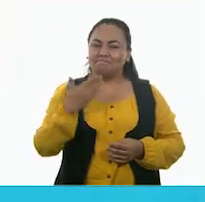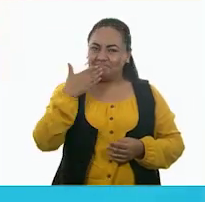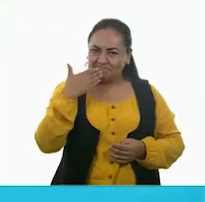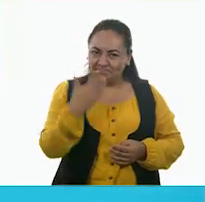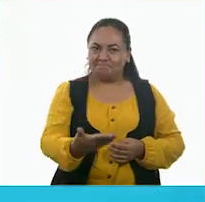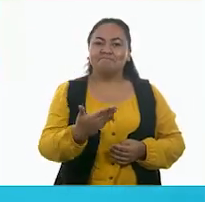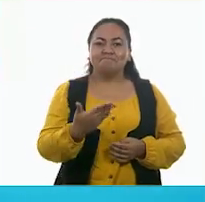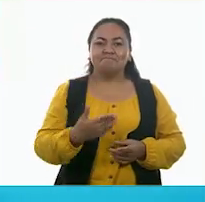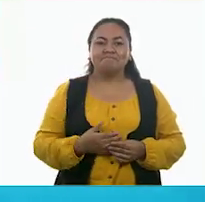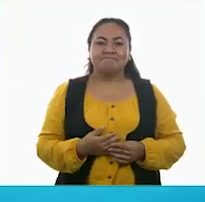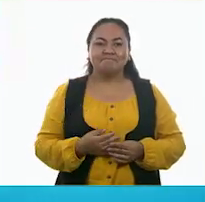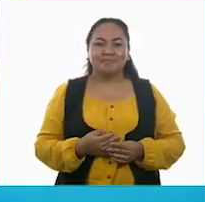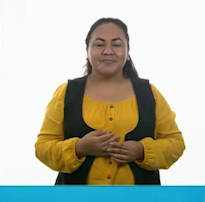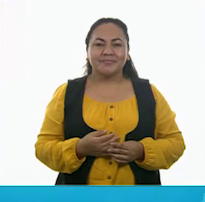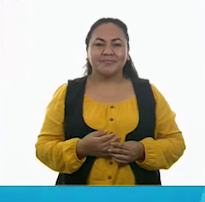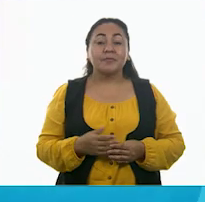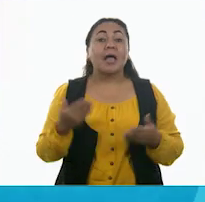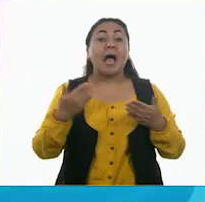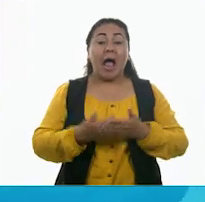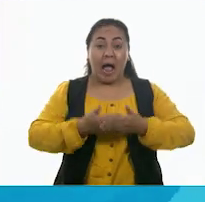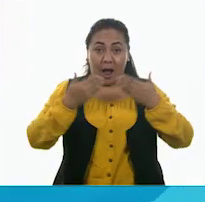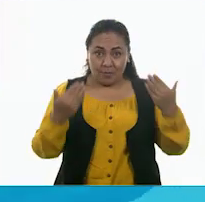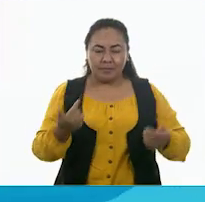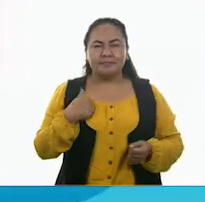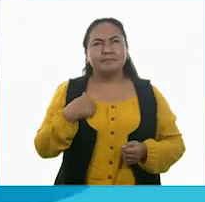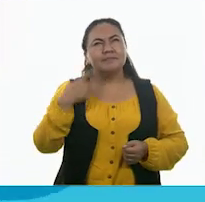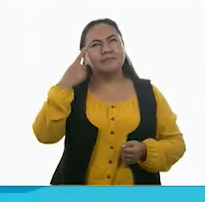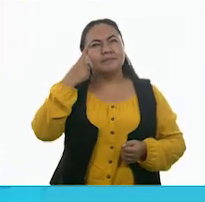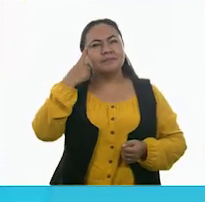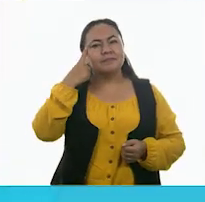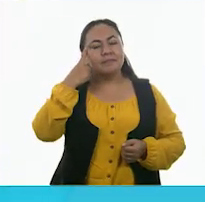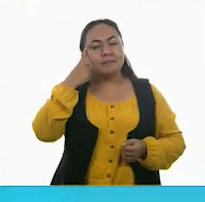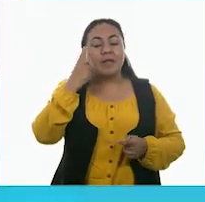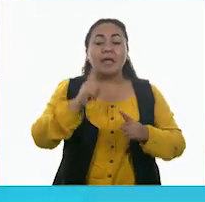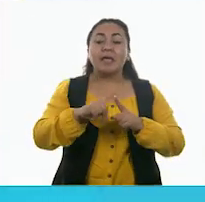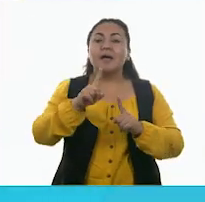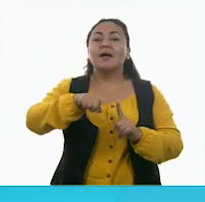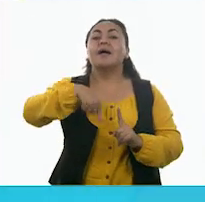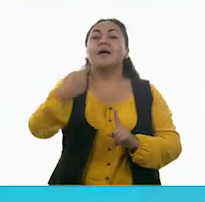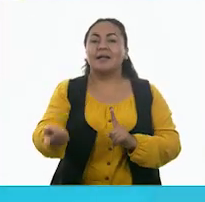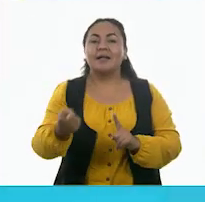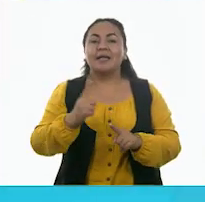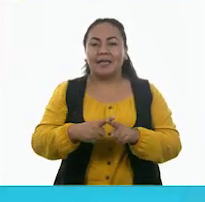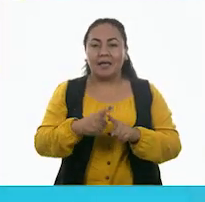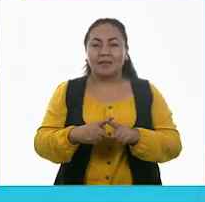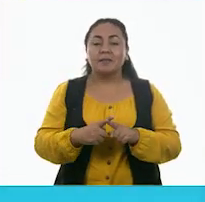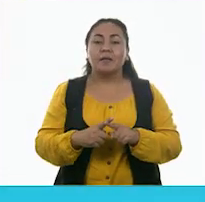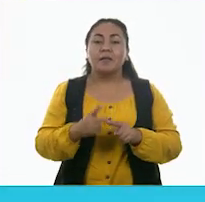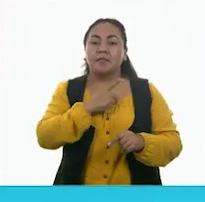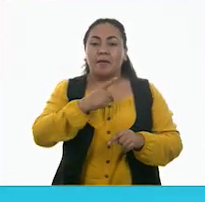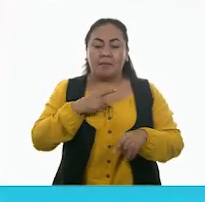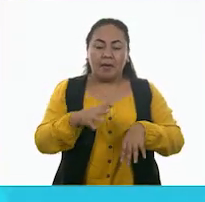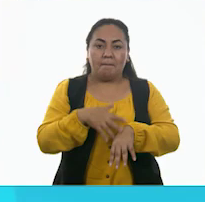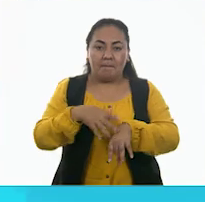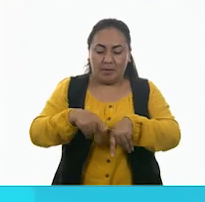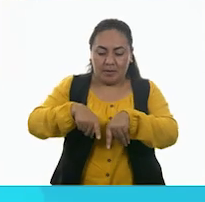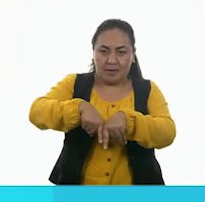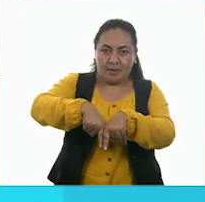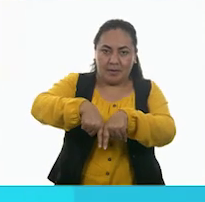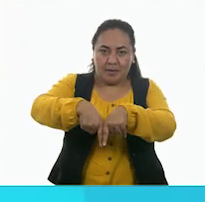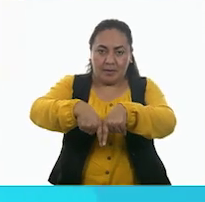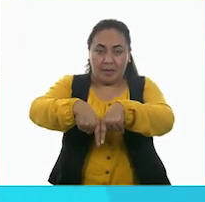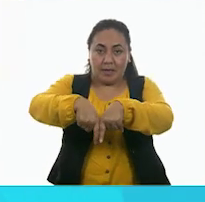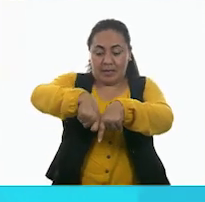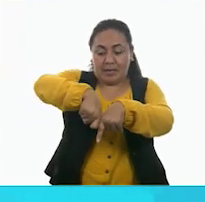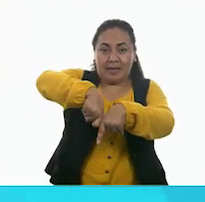Excelente. Ahora me gustaría que el que sigue y tratara de hacer equilibrio con un pie a la hora que